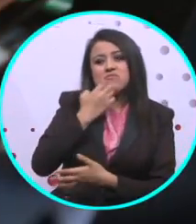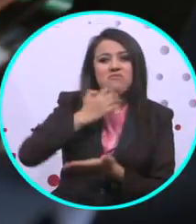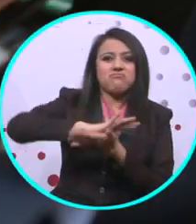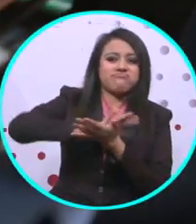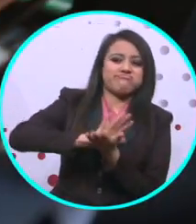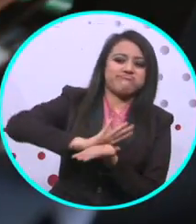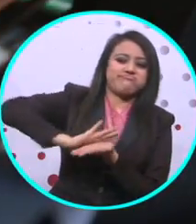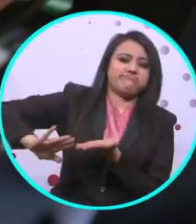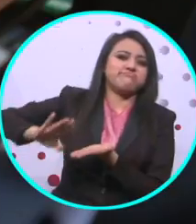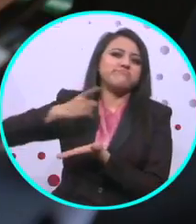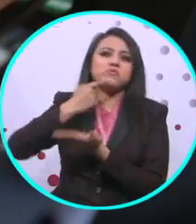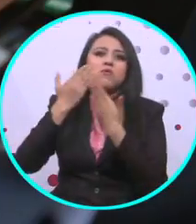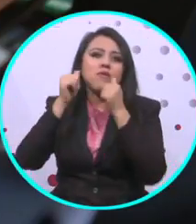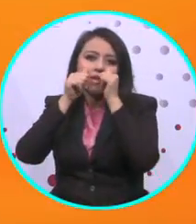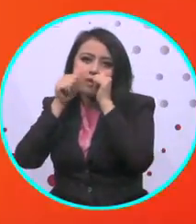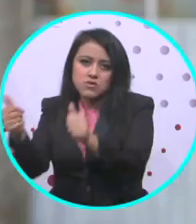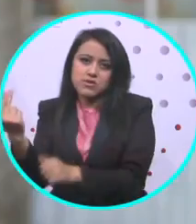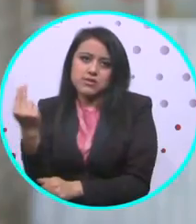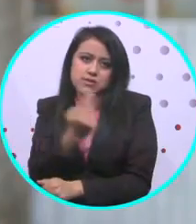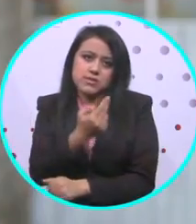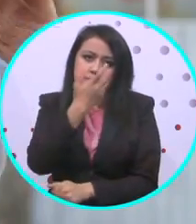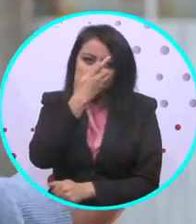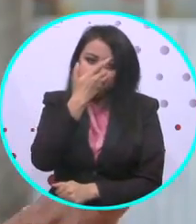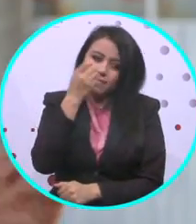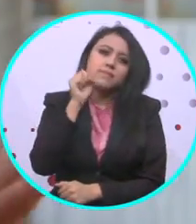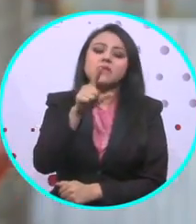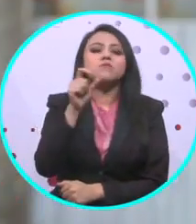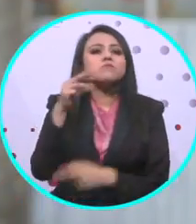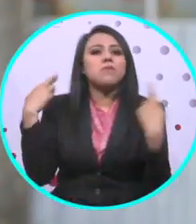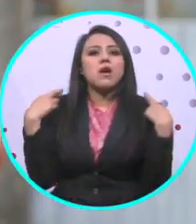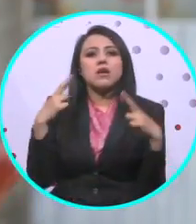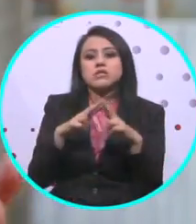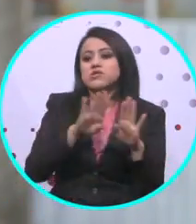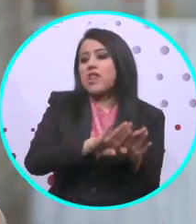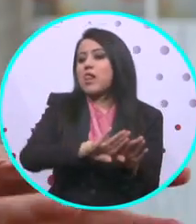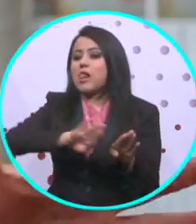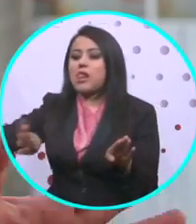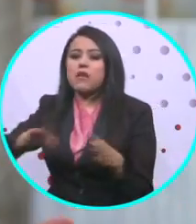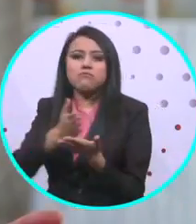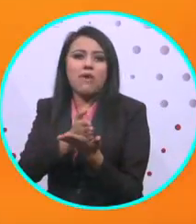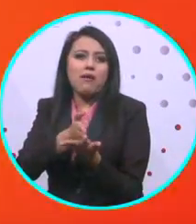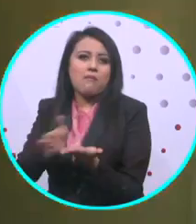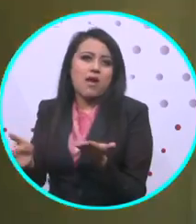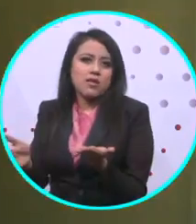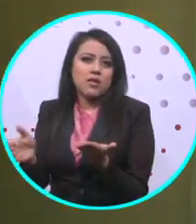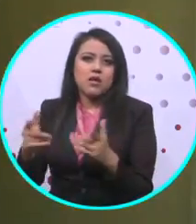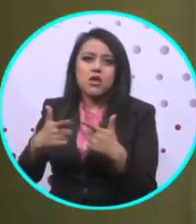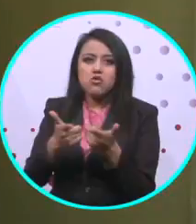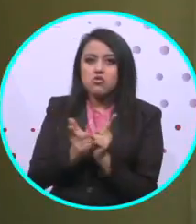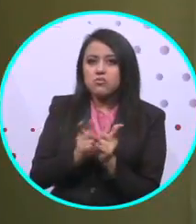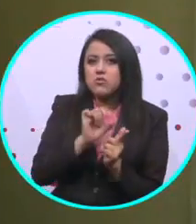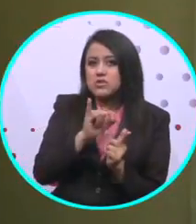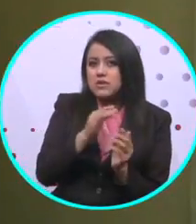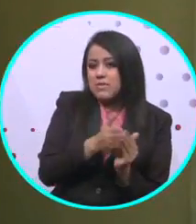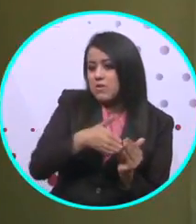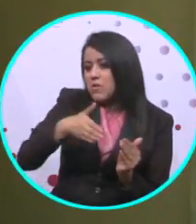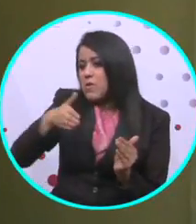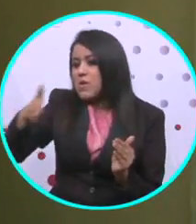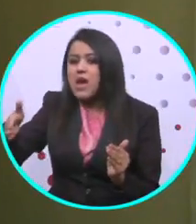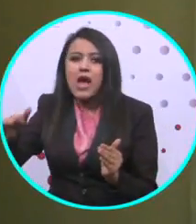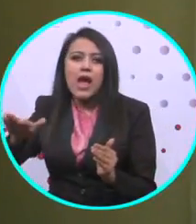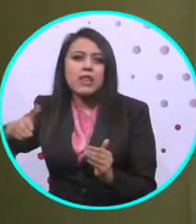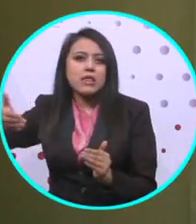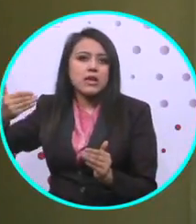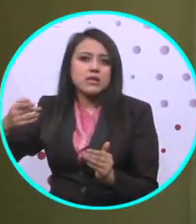la atención necesaria en la escuela. Las mismas maestras me la aislaban, no me la ponían en el grupo, pero me la sentaban en la parte de hacia